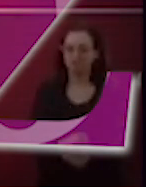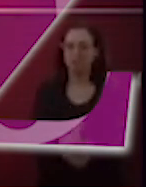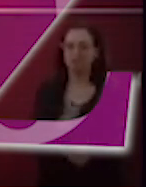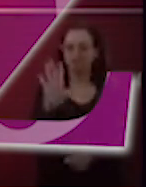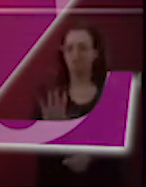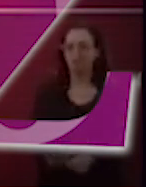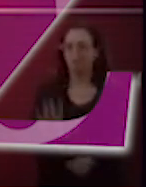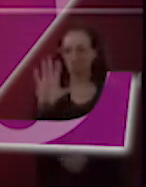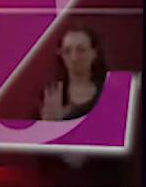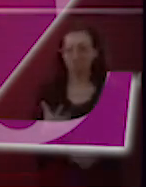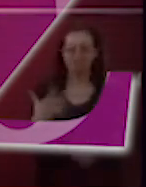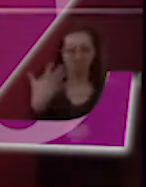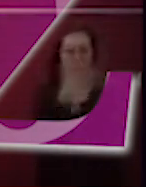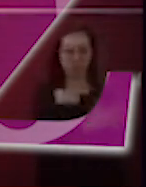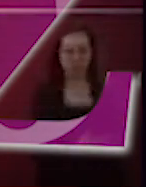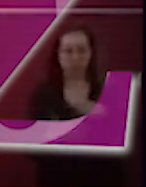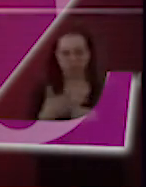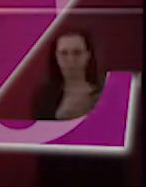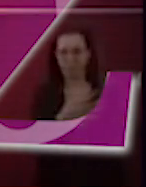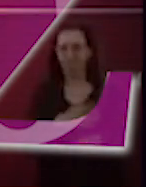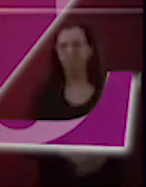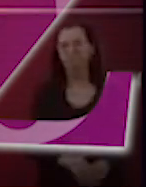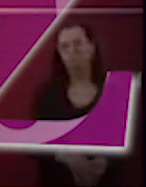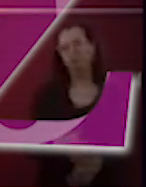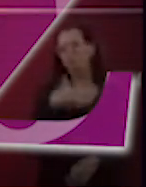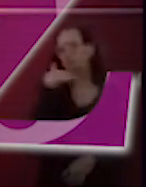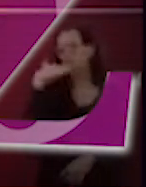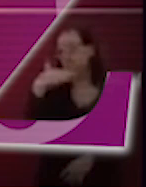¿Sí? El no permitir la corrupción.